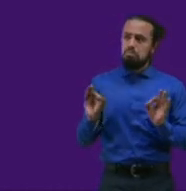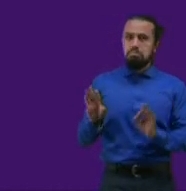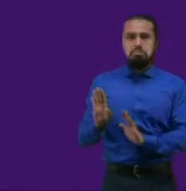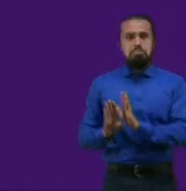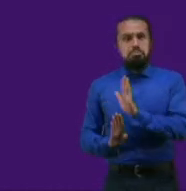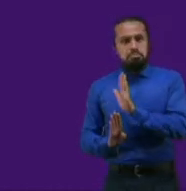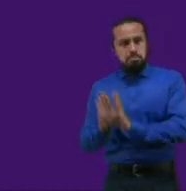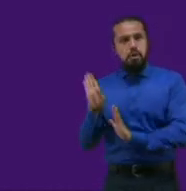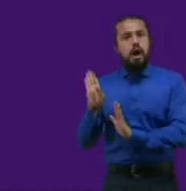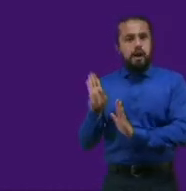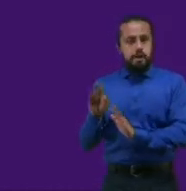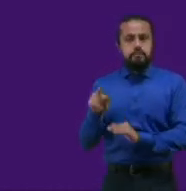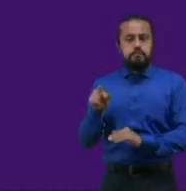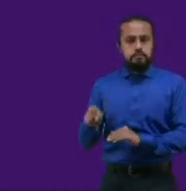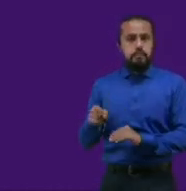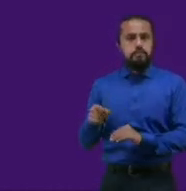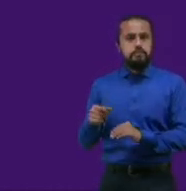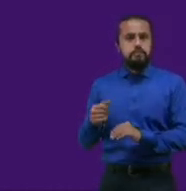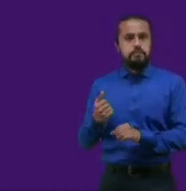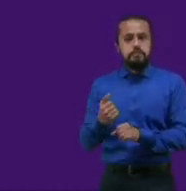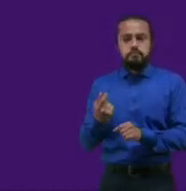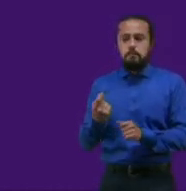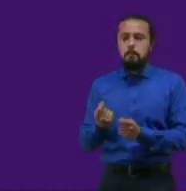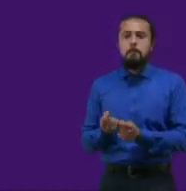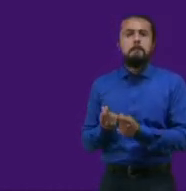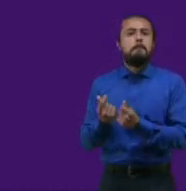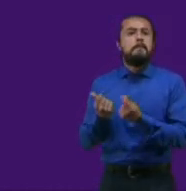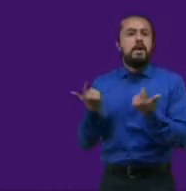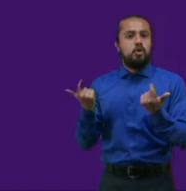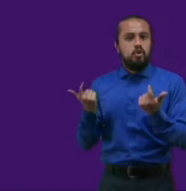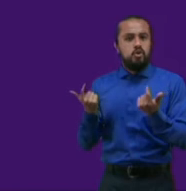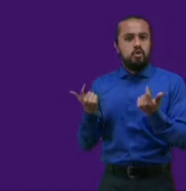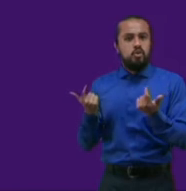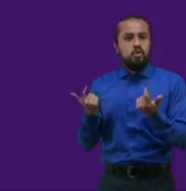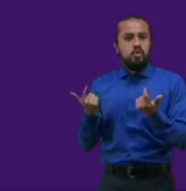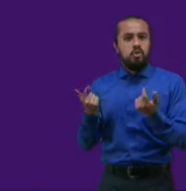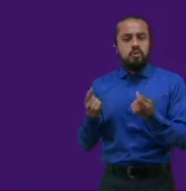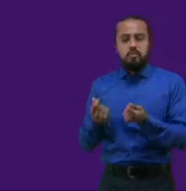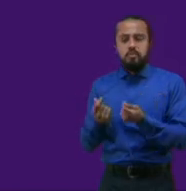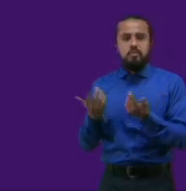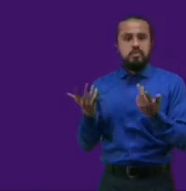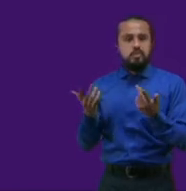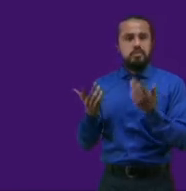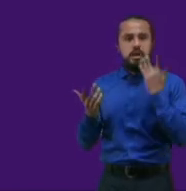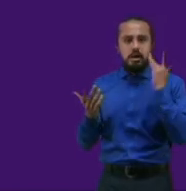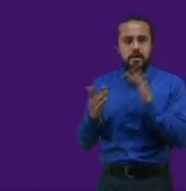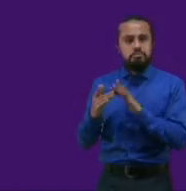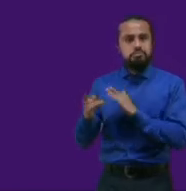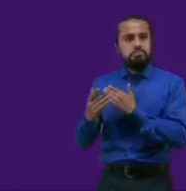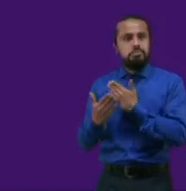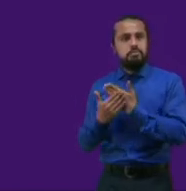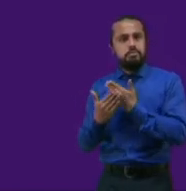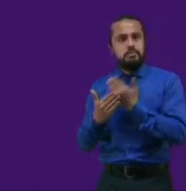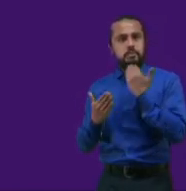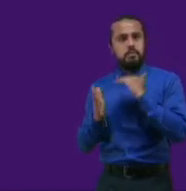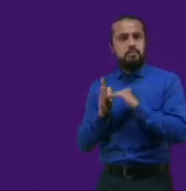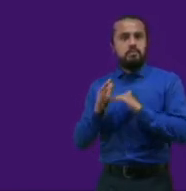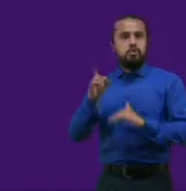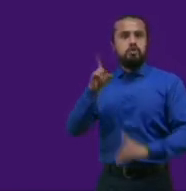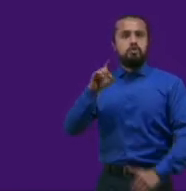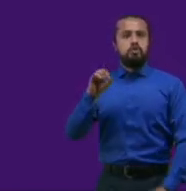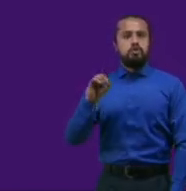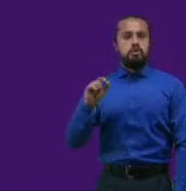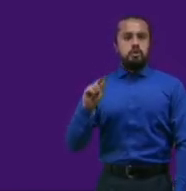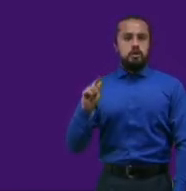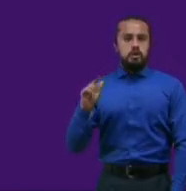de hacer ese match de valores, ¿no? Y en ese sentido, no sé, tener la suerte de trabajar con un SoftBank que Javier y